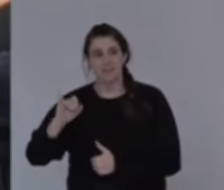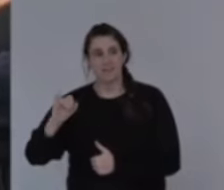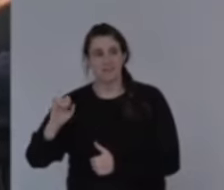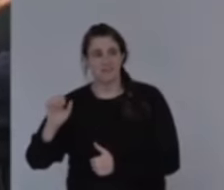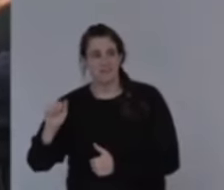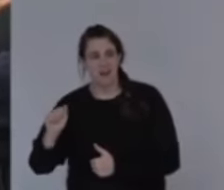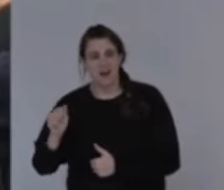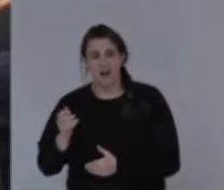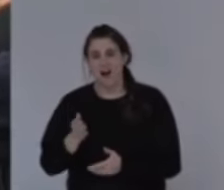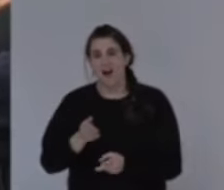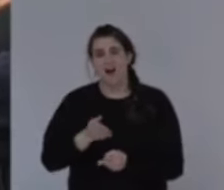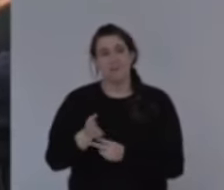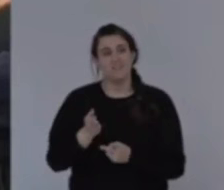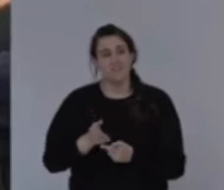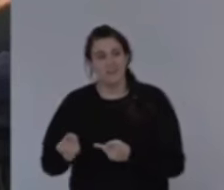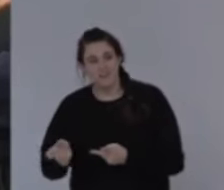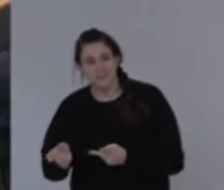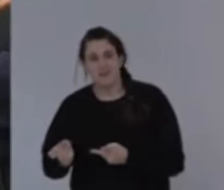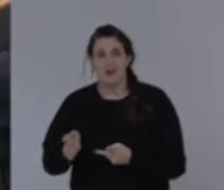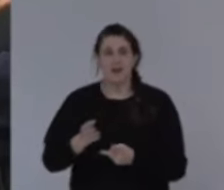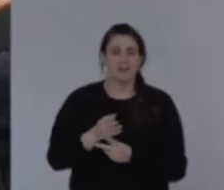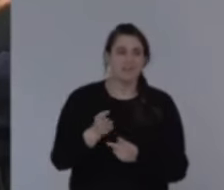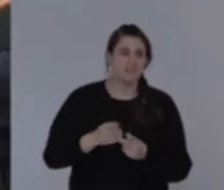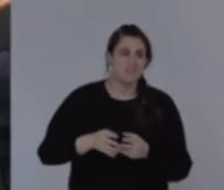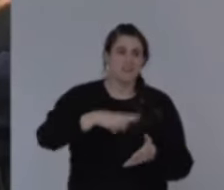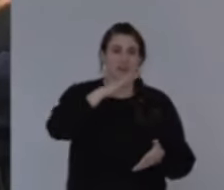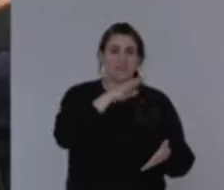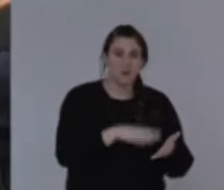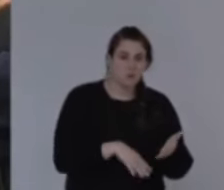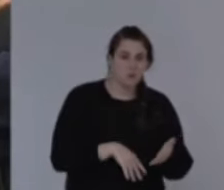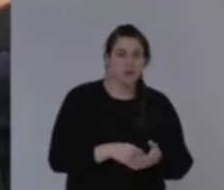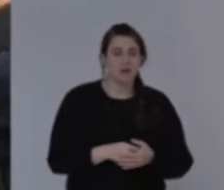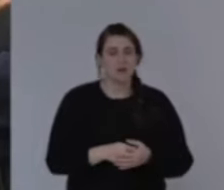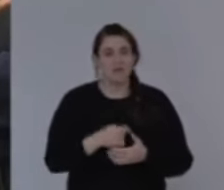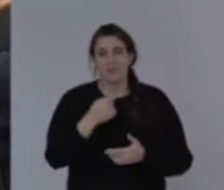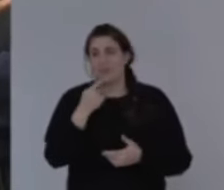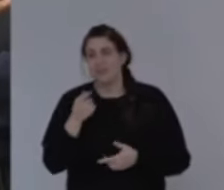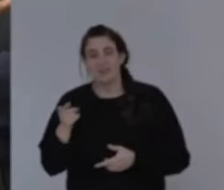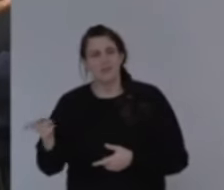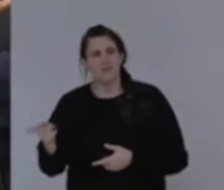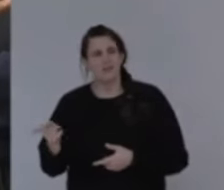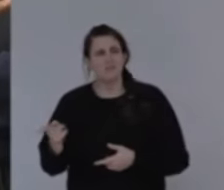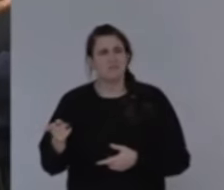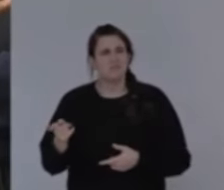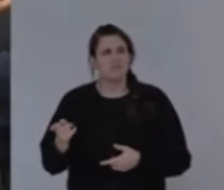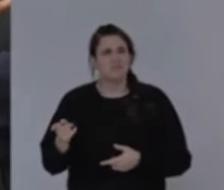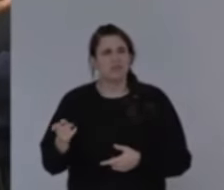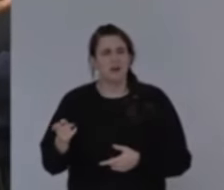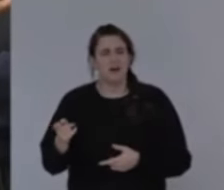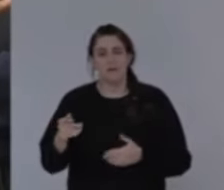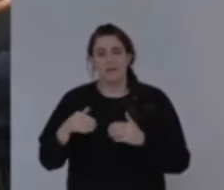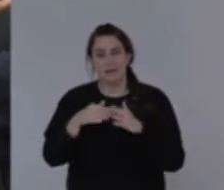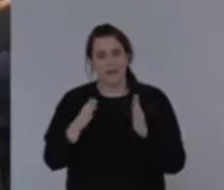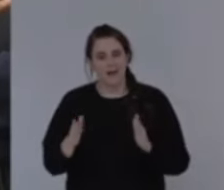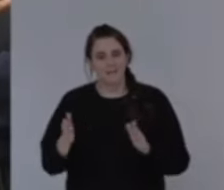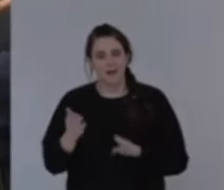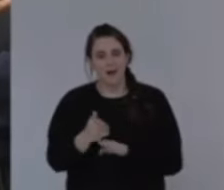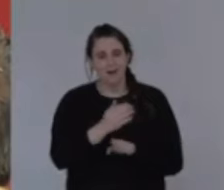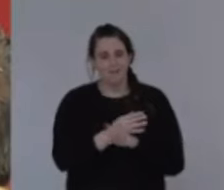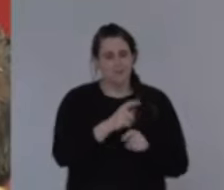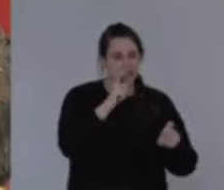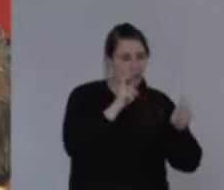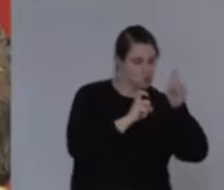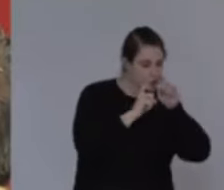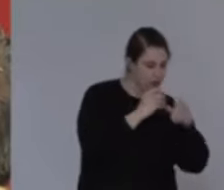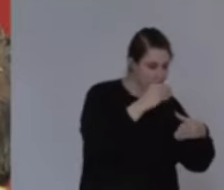alternativa, al que quiere ser alternativa en Cataluña, decir que de casa se sale llorado. Y eso lo dice